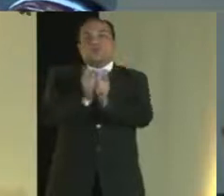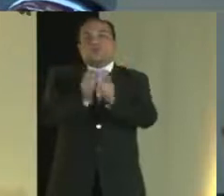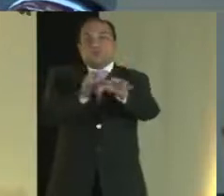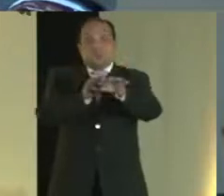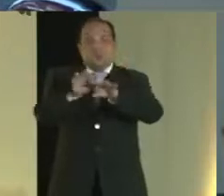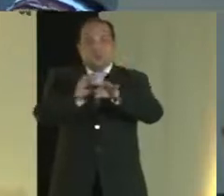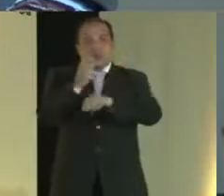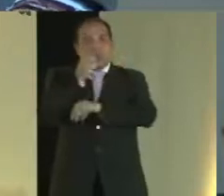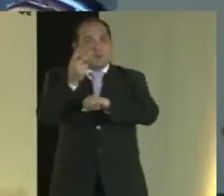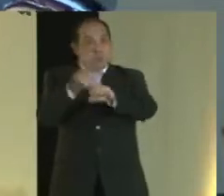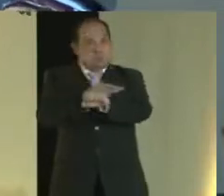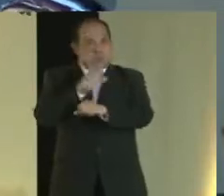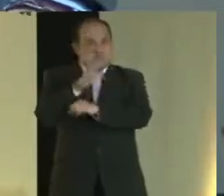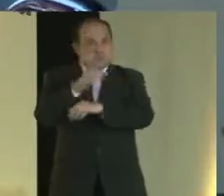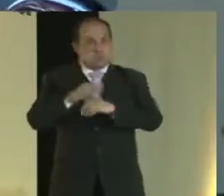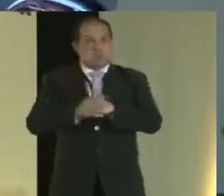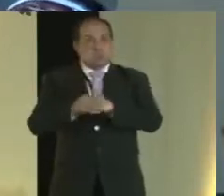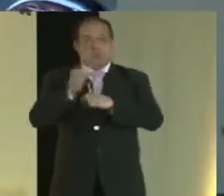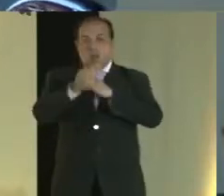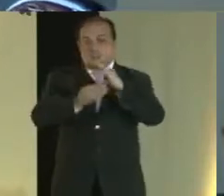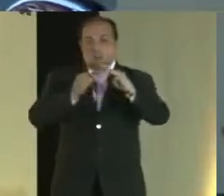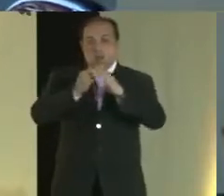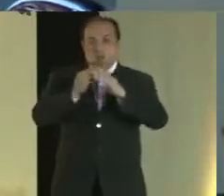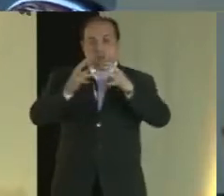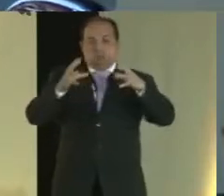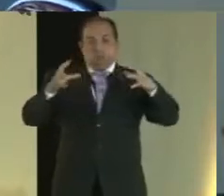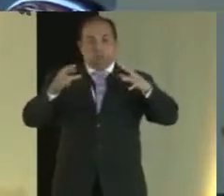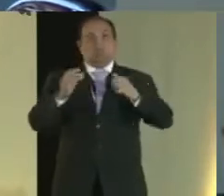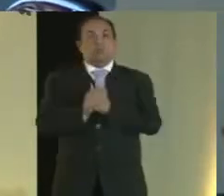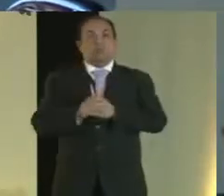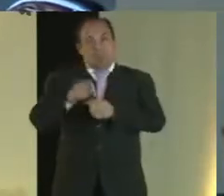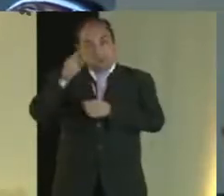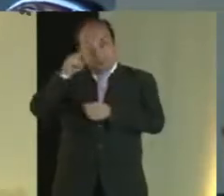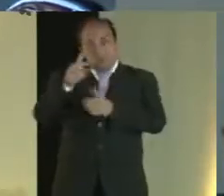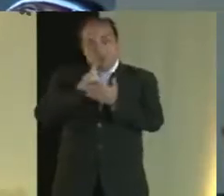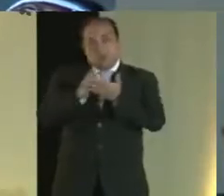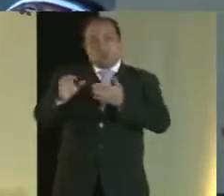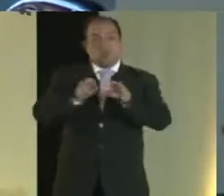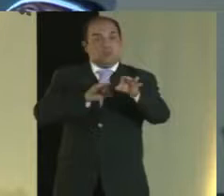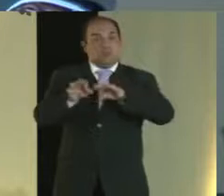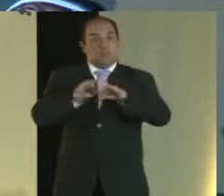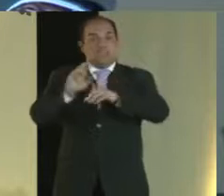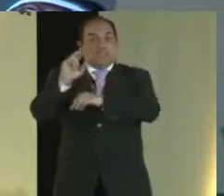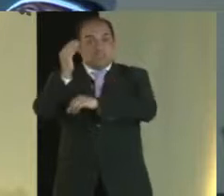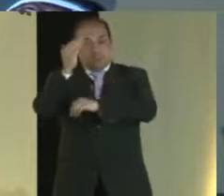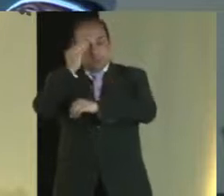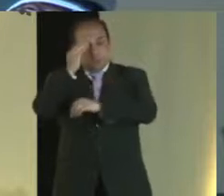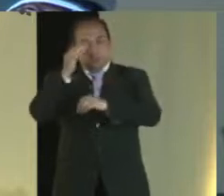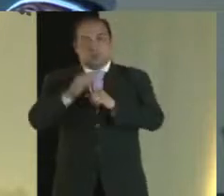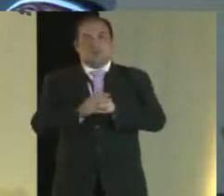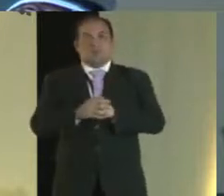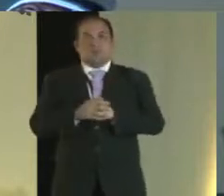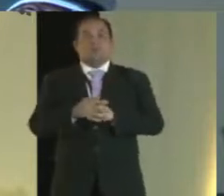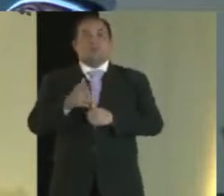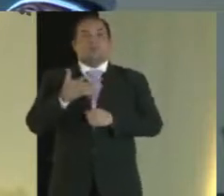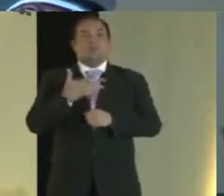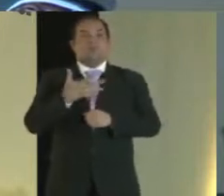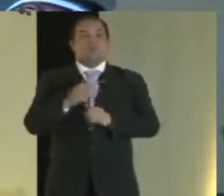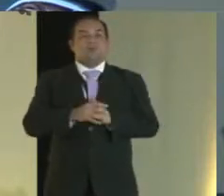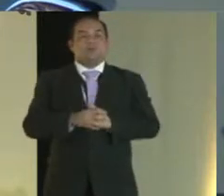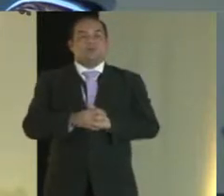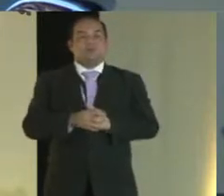Esto sucedió prácticamente en todo el mundo. En México, los derechos laborales se reconocieron gracias a la